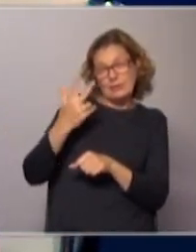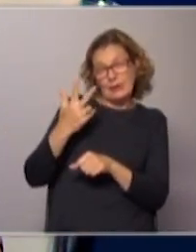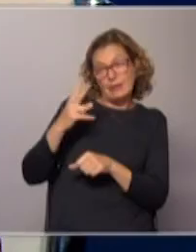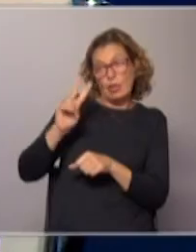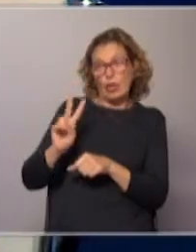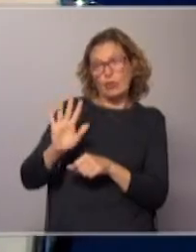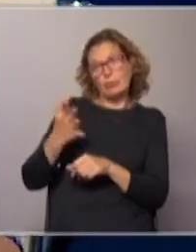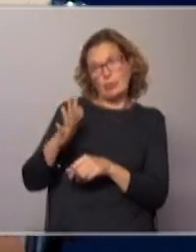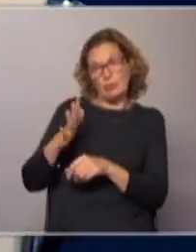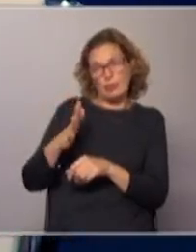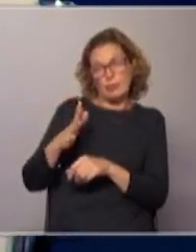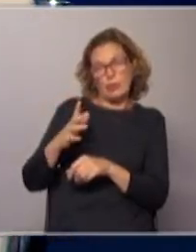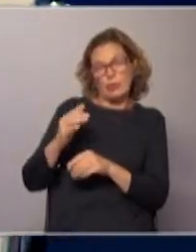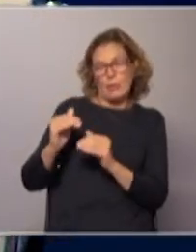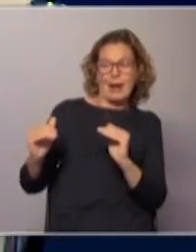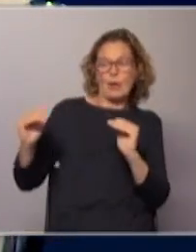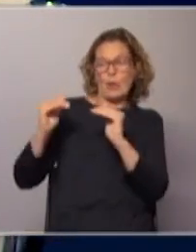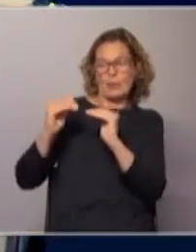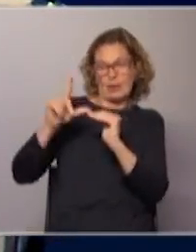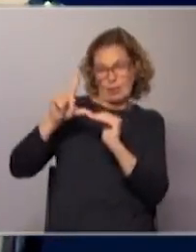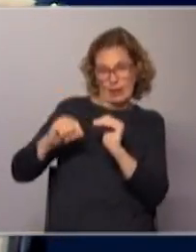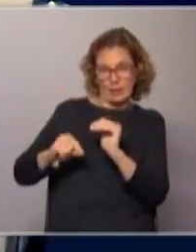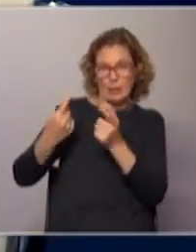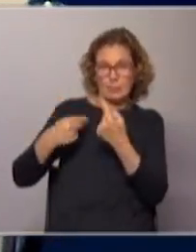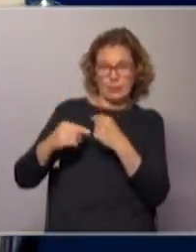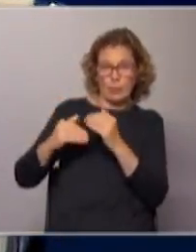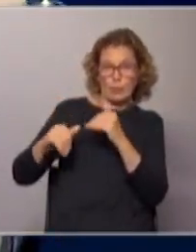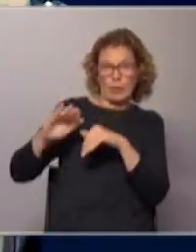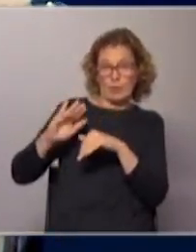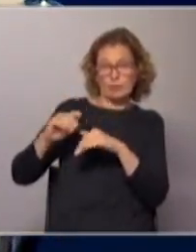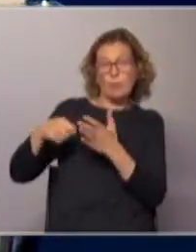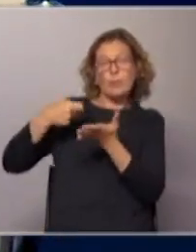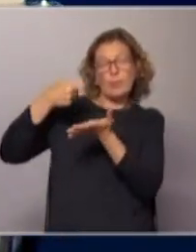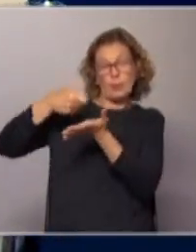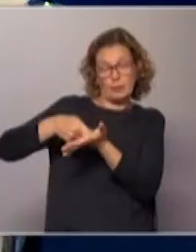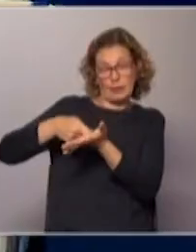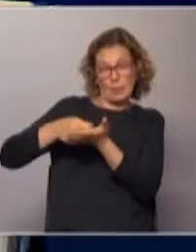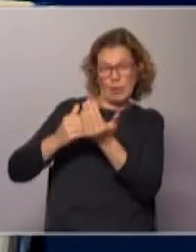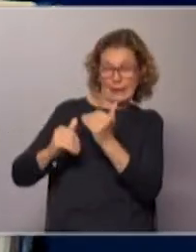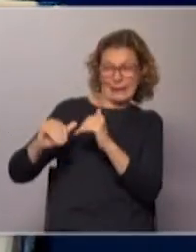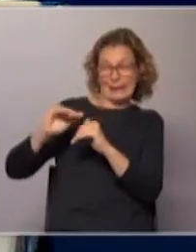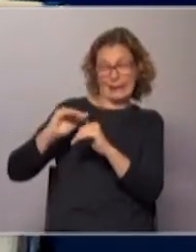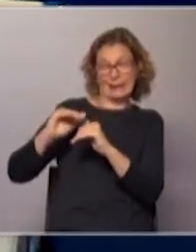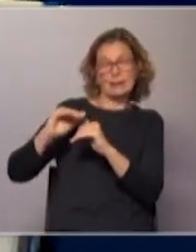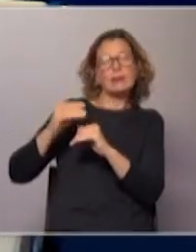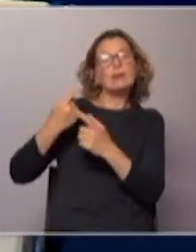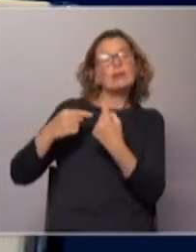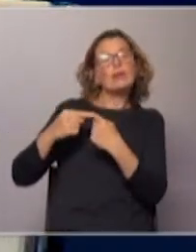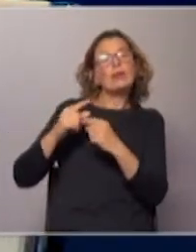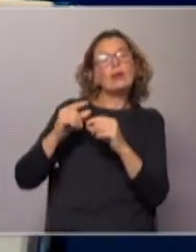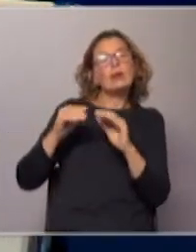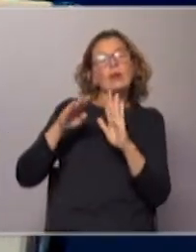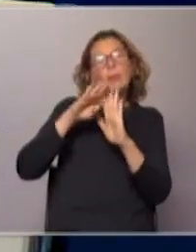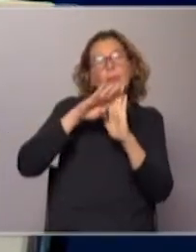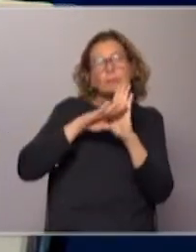otros dos pero no va a compensar la caída que tiene pero tiene un aumento nosotros proponemos que se incremente ese aumento y después hay una